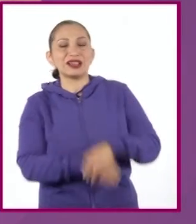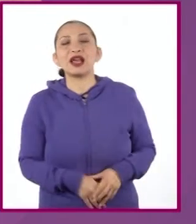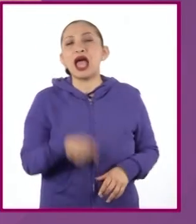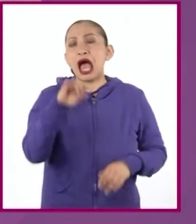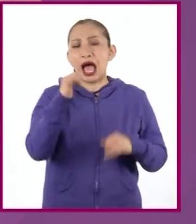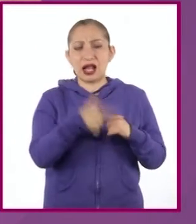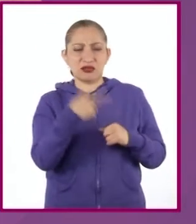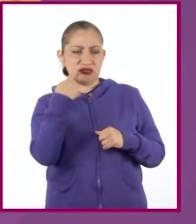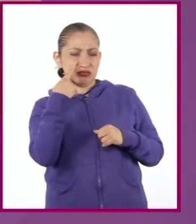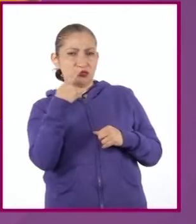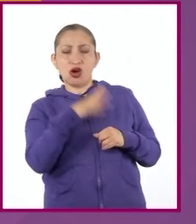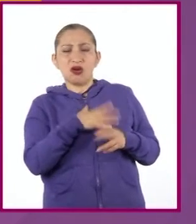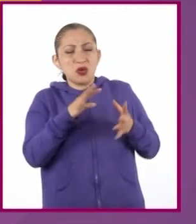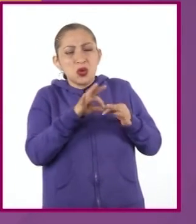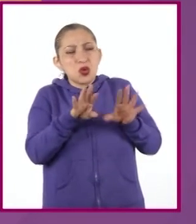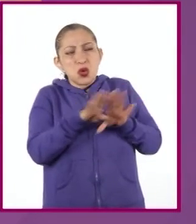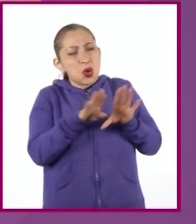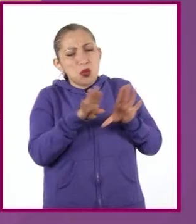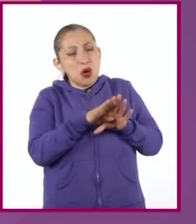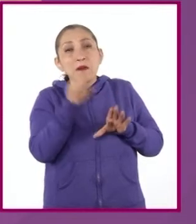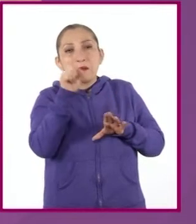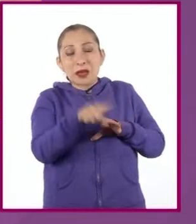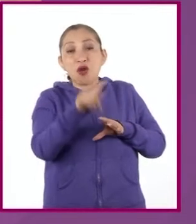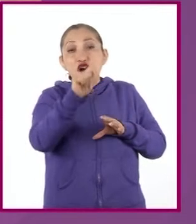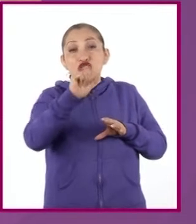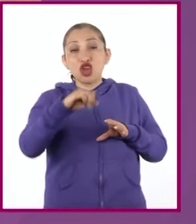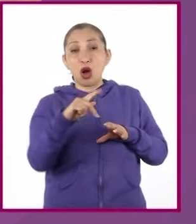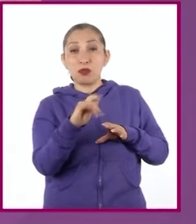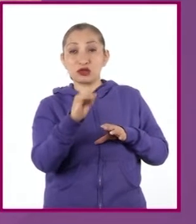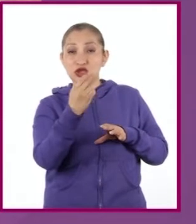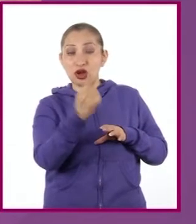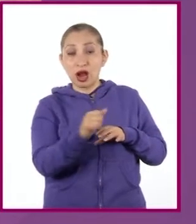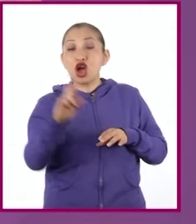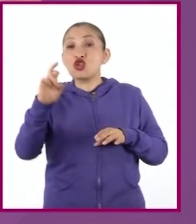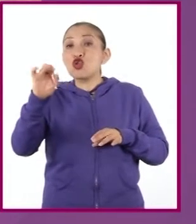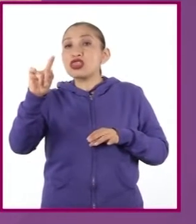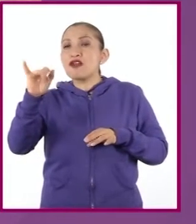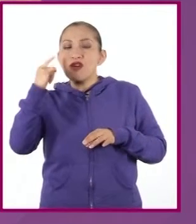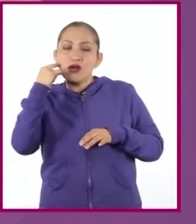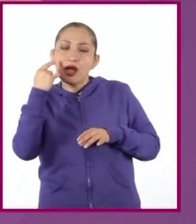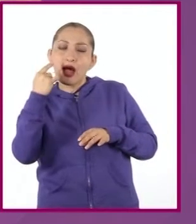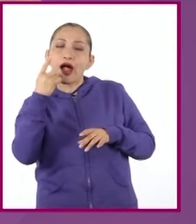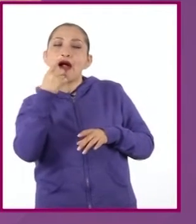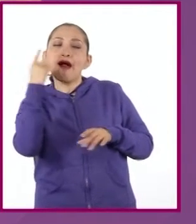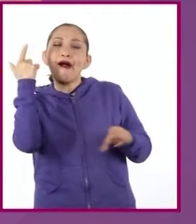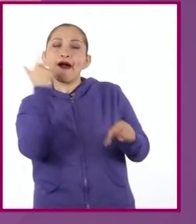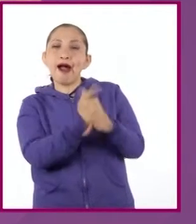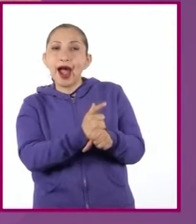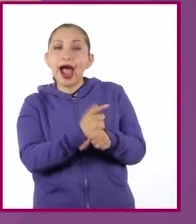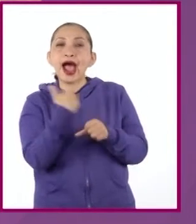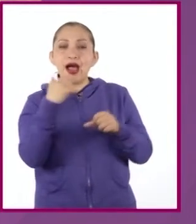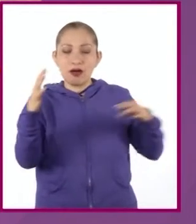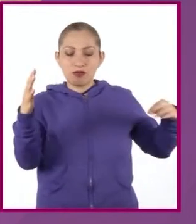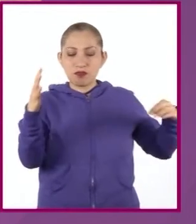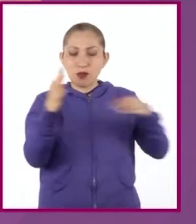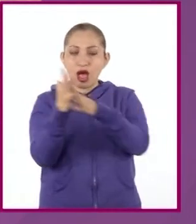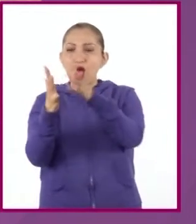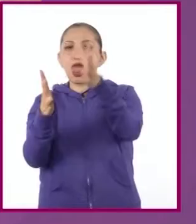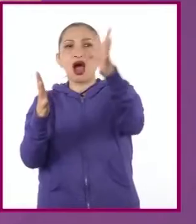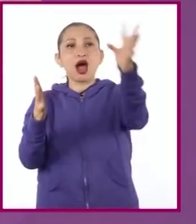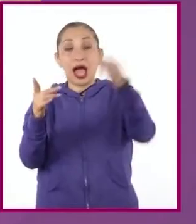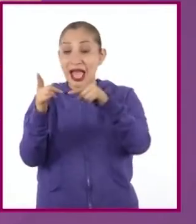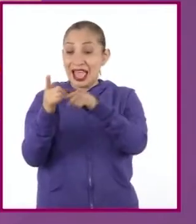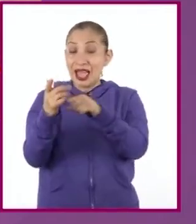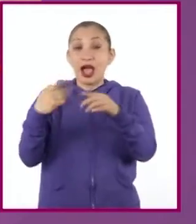algo que no se pudo explicar con el modelo de Thomson. Rutherford sugirió entonces que la repulsión se debía a que la